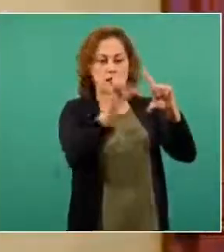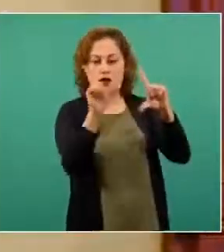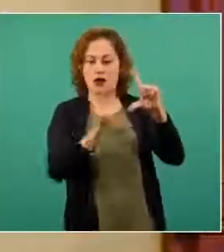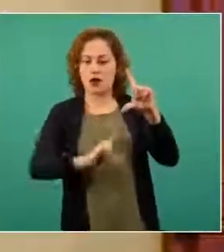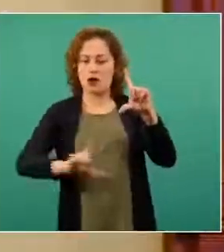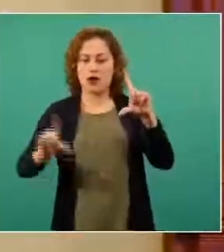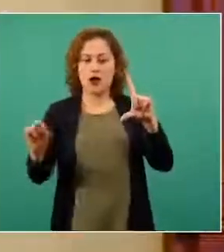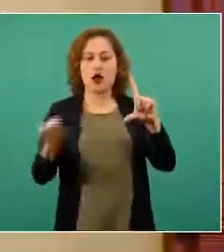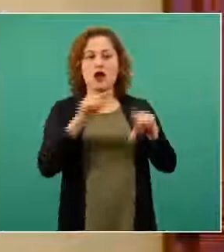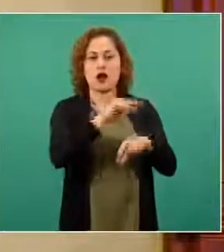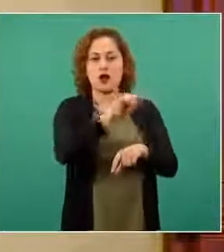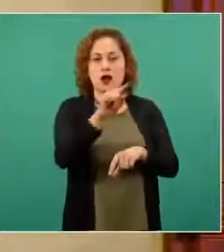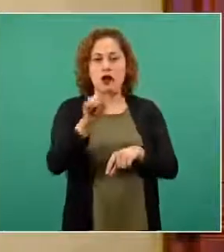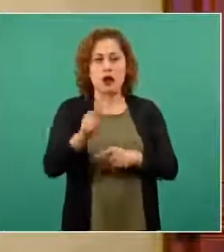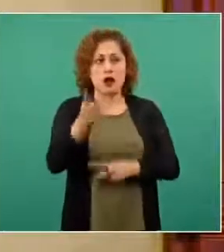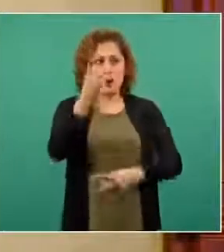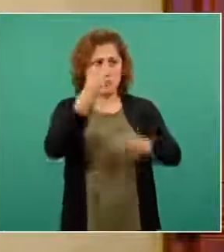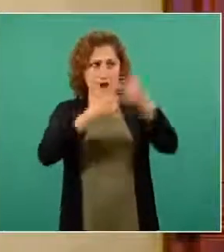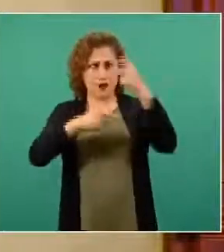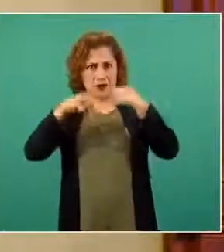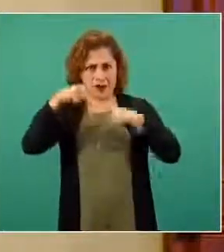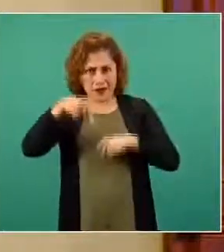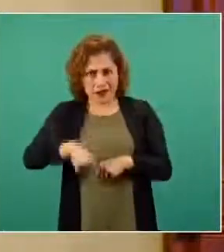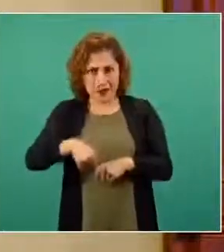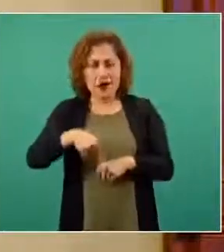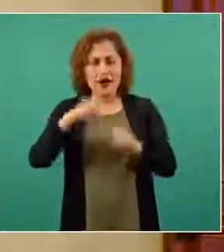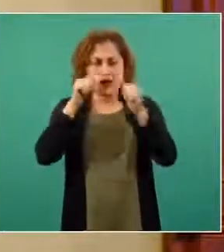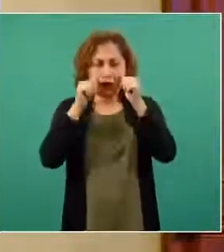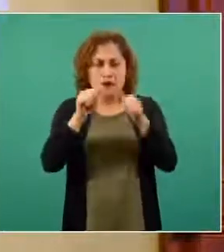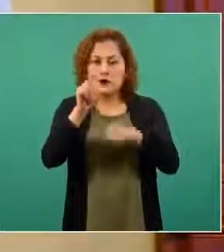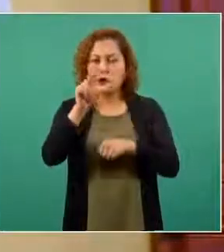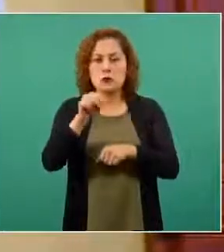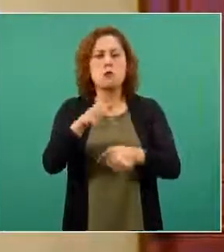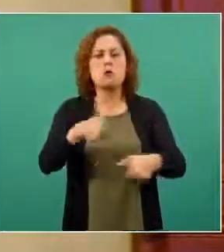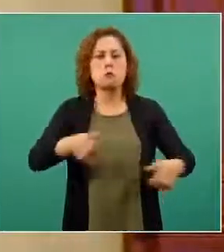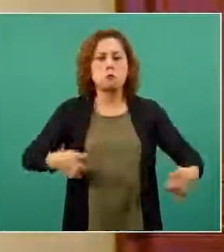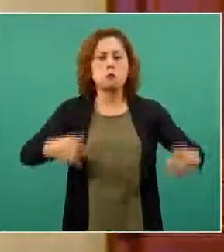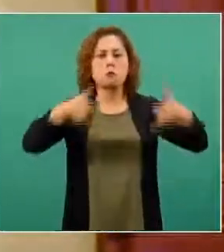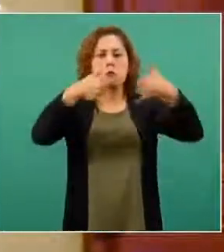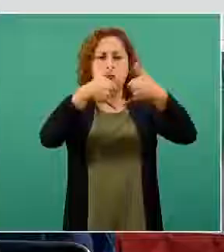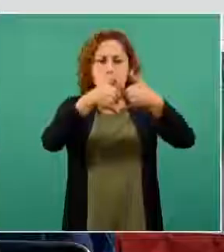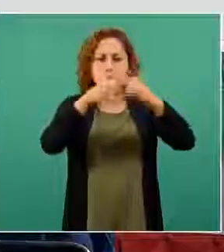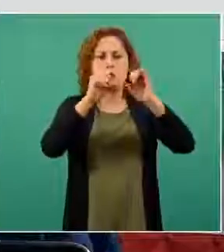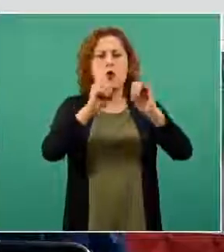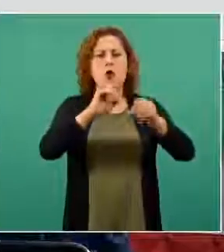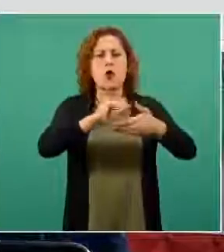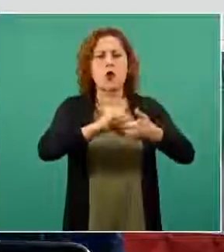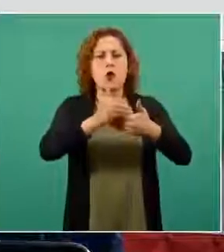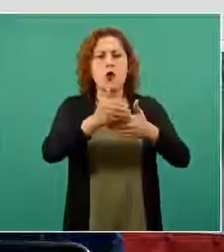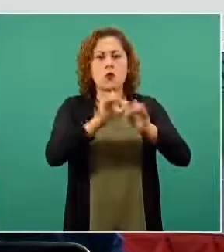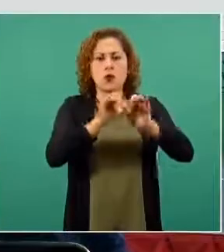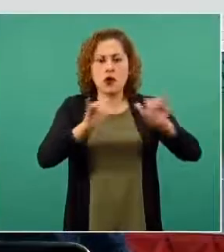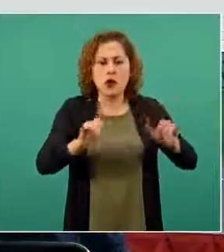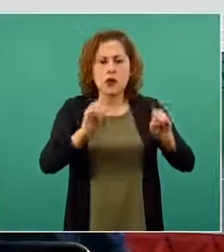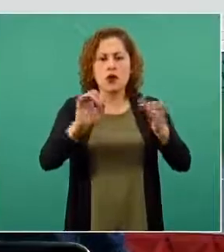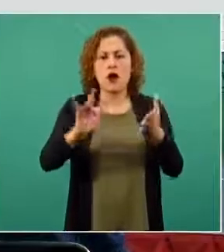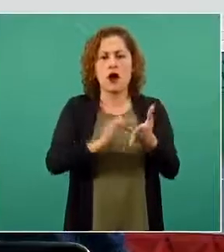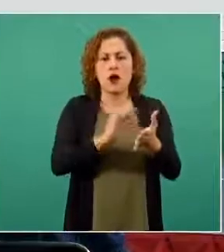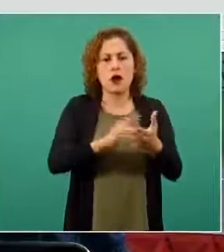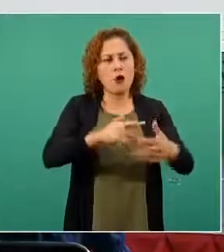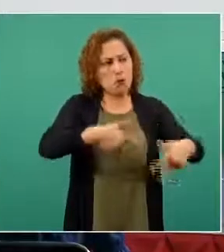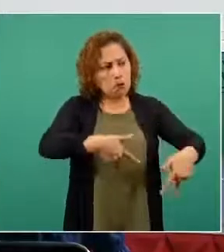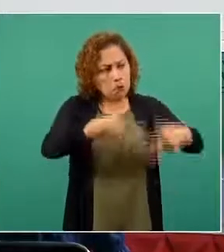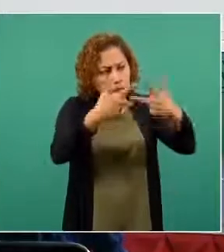inteligentes, tabletas, un acceso a la red que nos permite tener este intercambio de ideas. Todo esto, además,